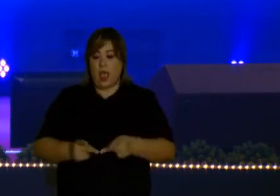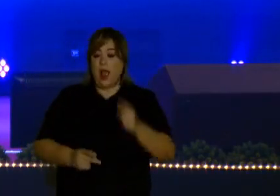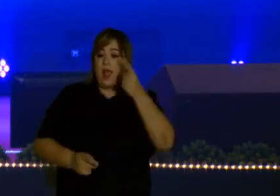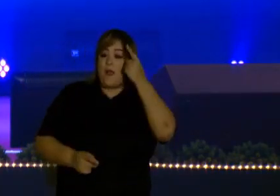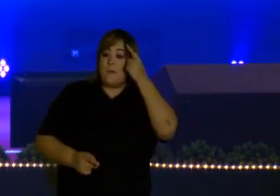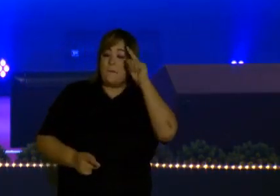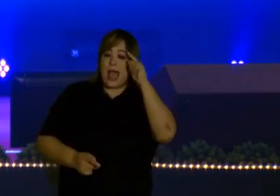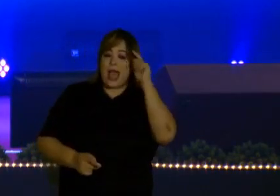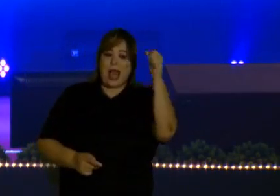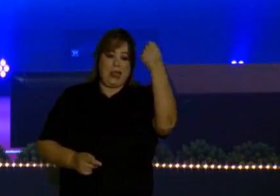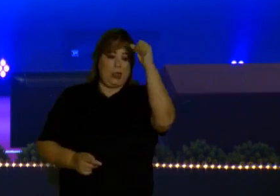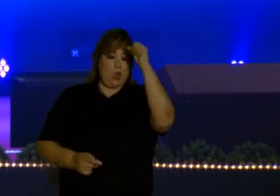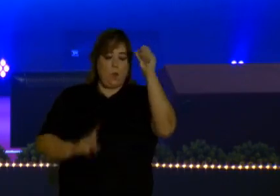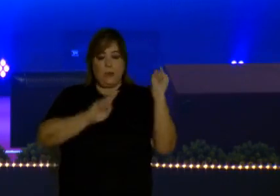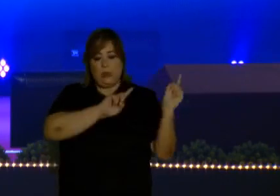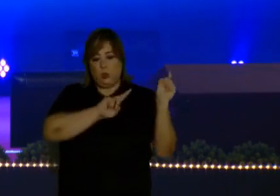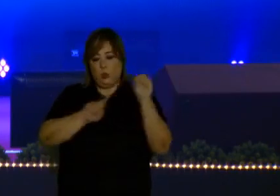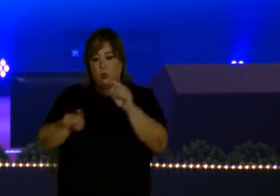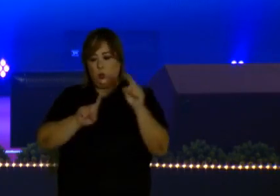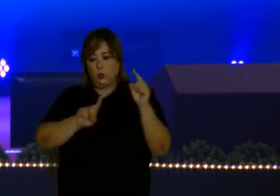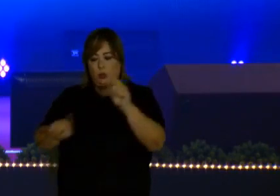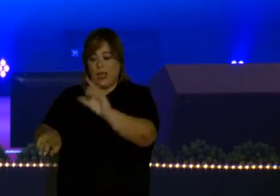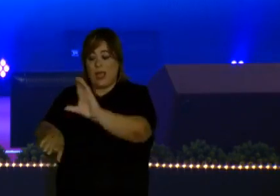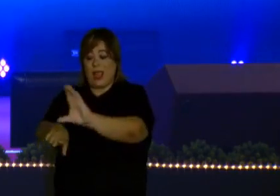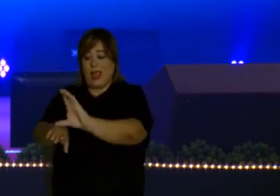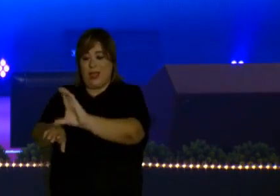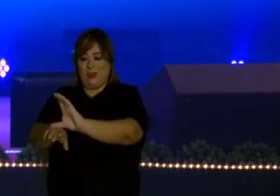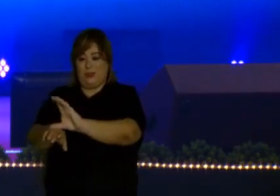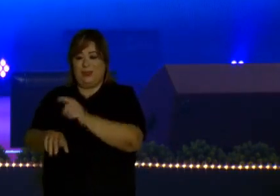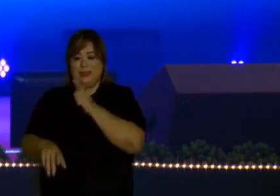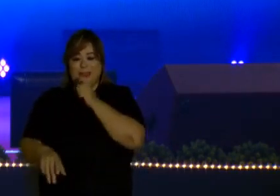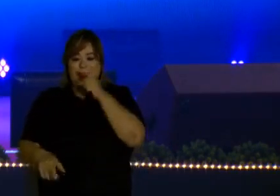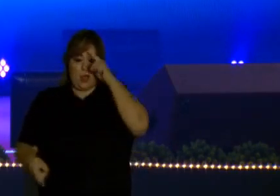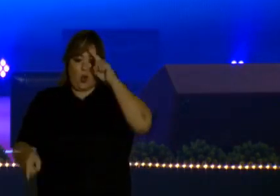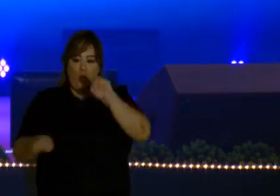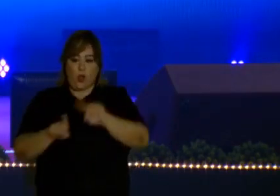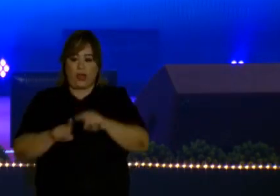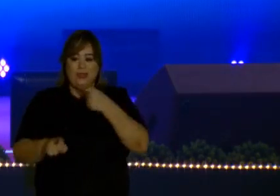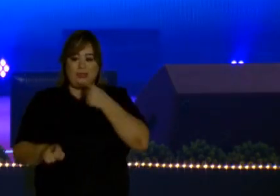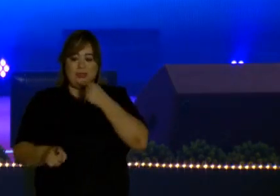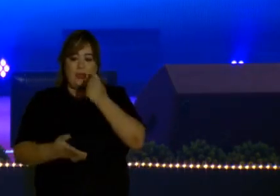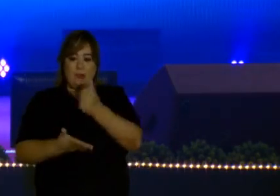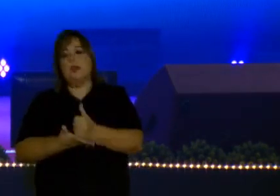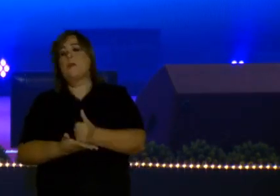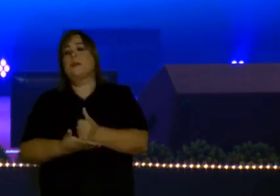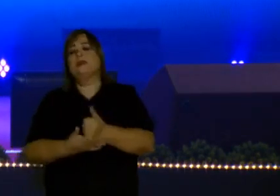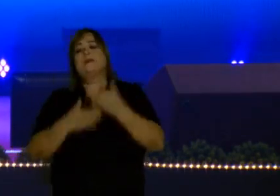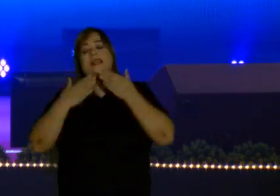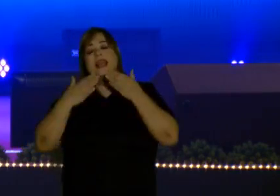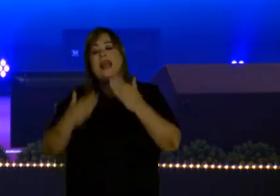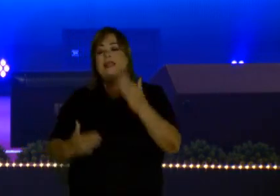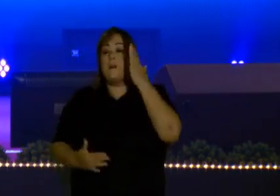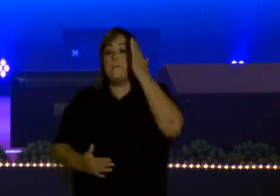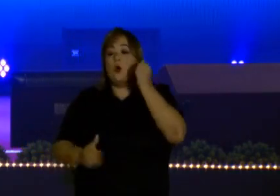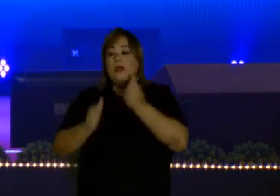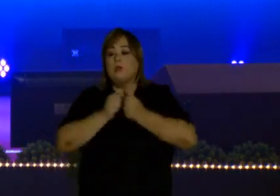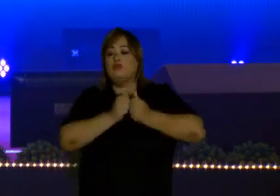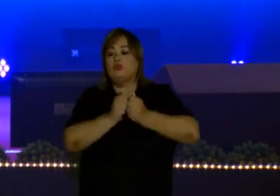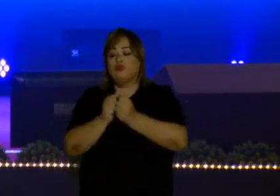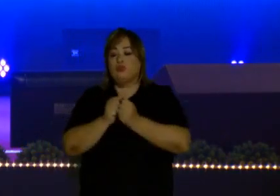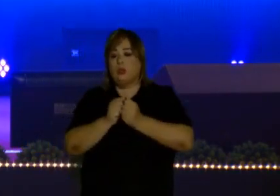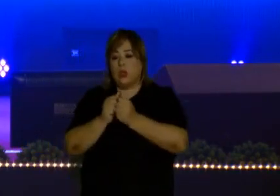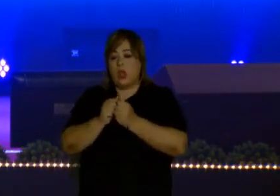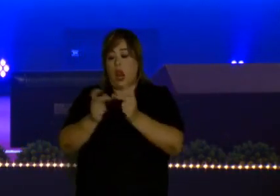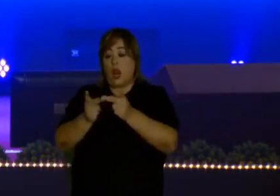mañana. Alguien que diga amén conmigo y lo celebre. Qué bueno es el Señor. Gracias por acompañarnos. Ya verificaron que este es un